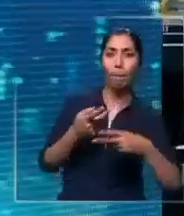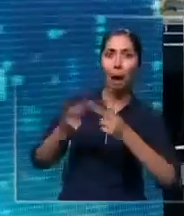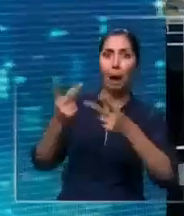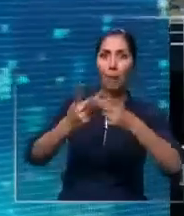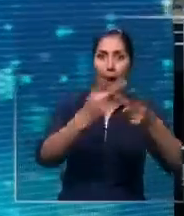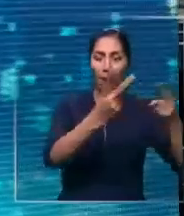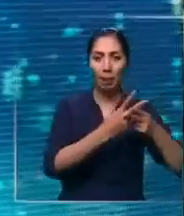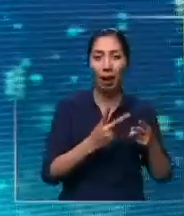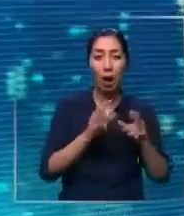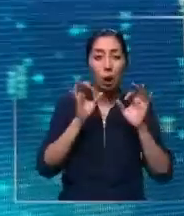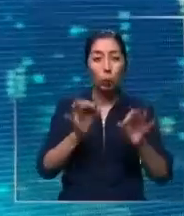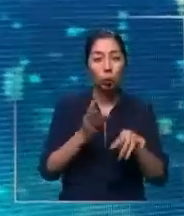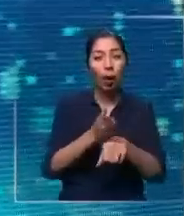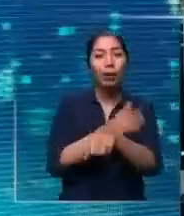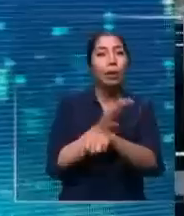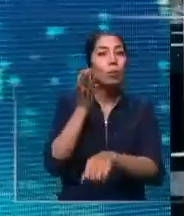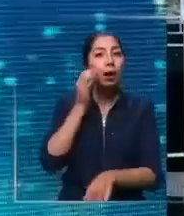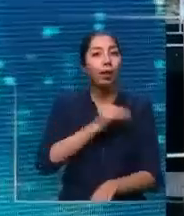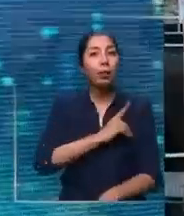telefónico de la diputada a una generala.